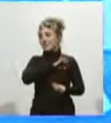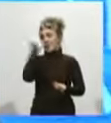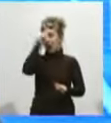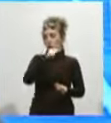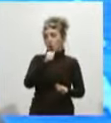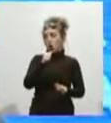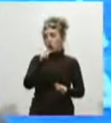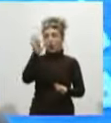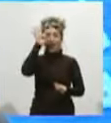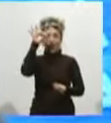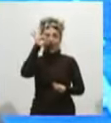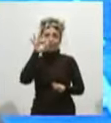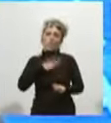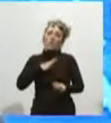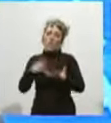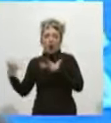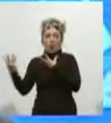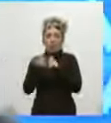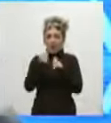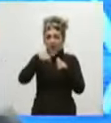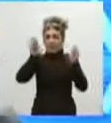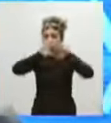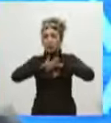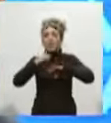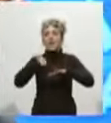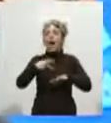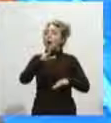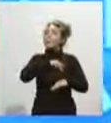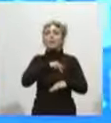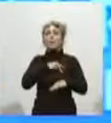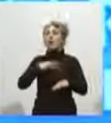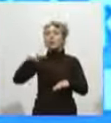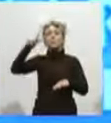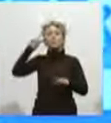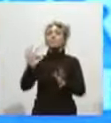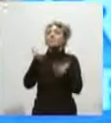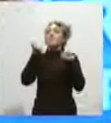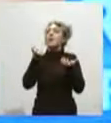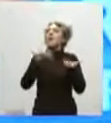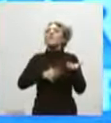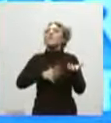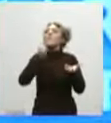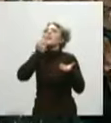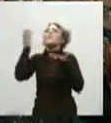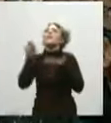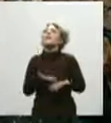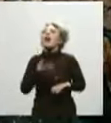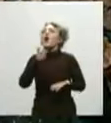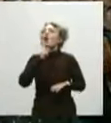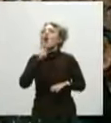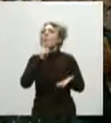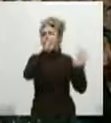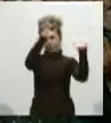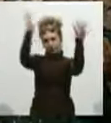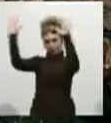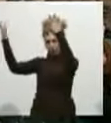hacer entrega del premio al drag ganador de este año. Vamos a dar la bienvenida al alcalde y lo hacemos con un aplauso. También se lo